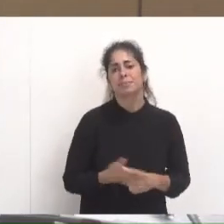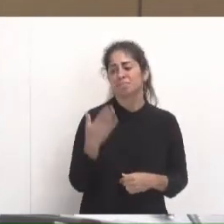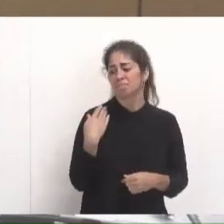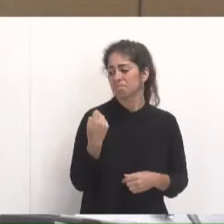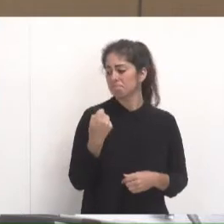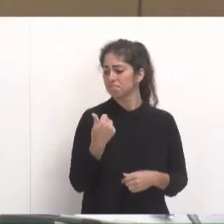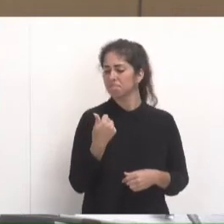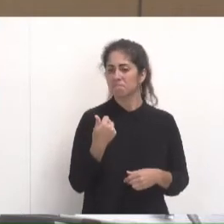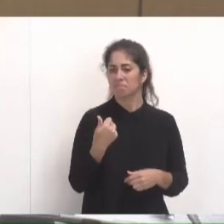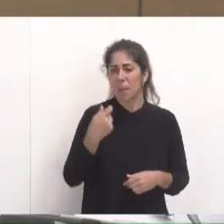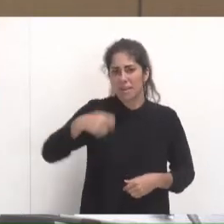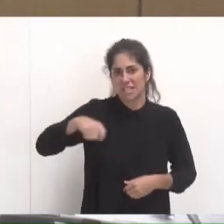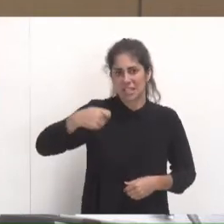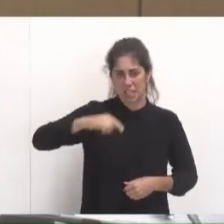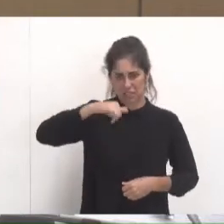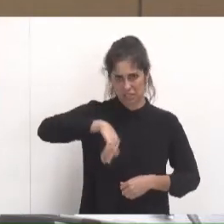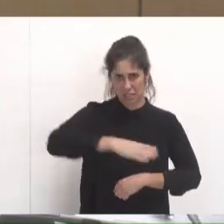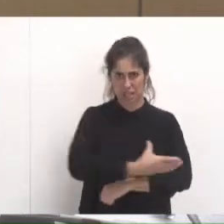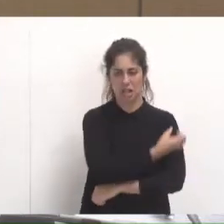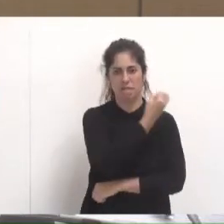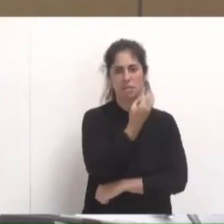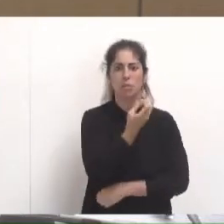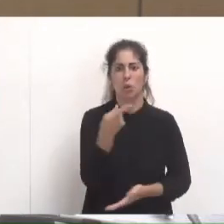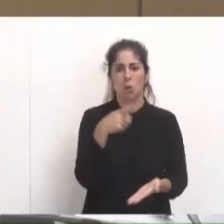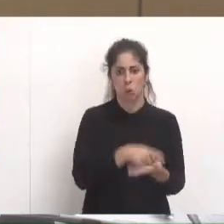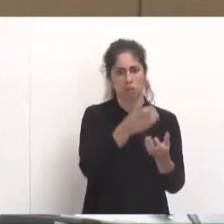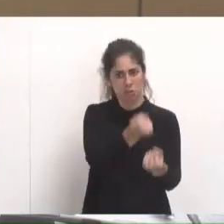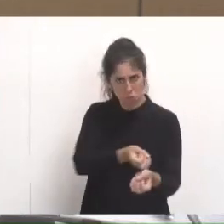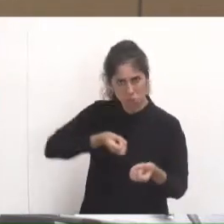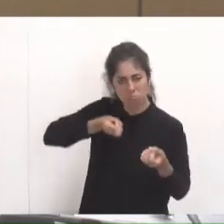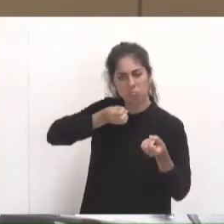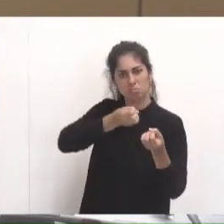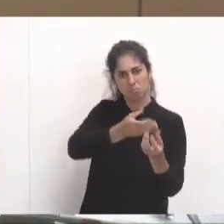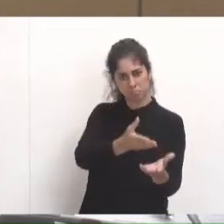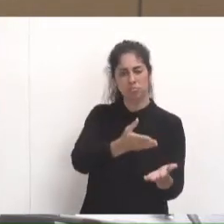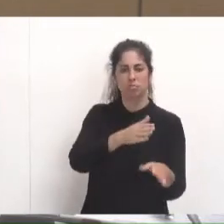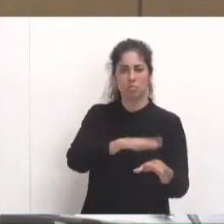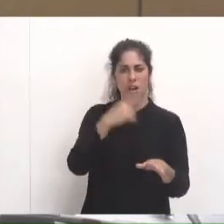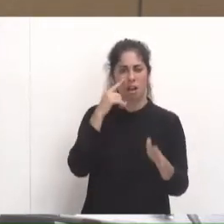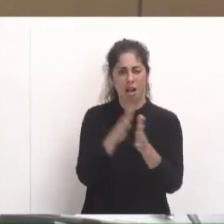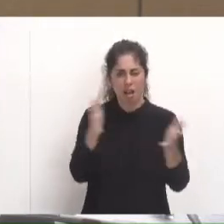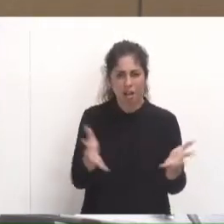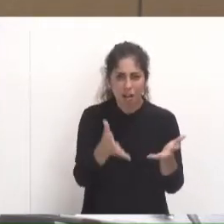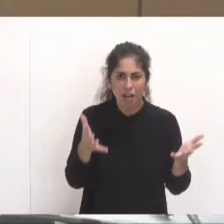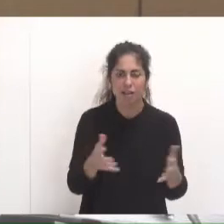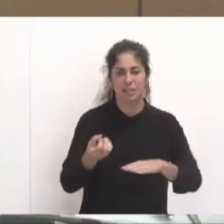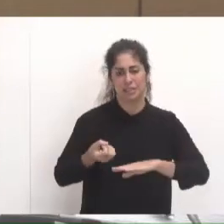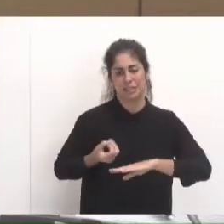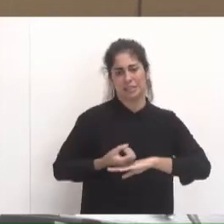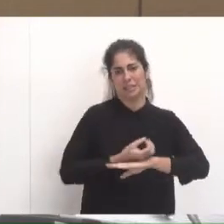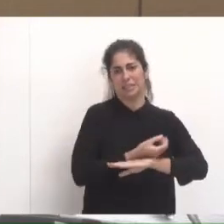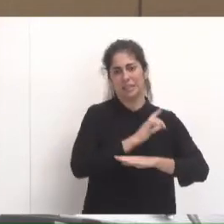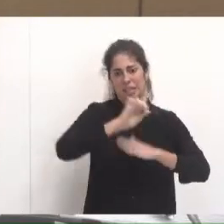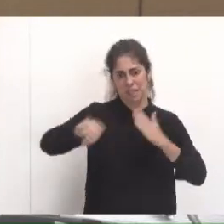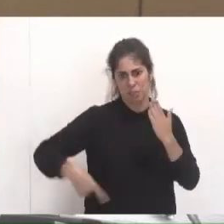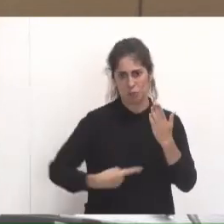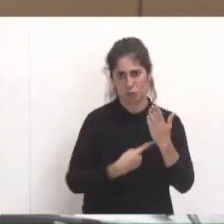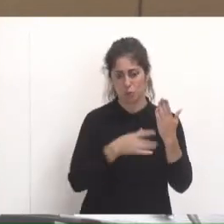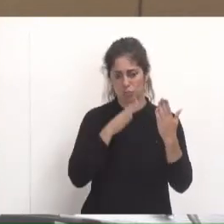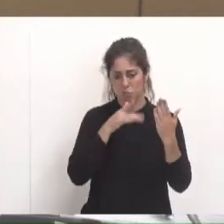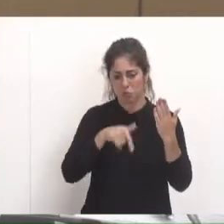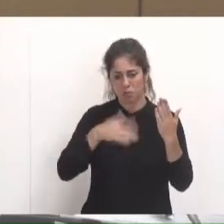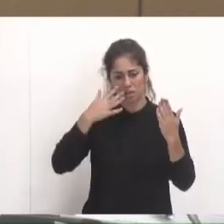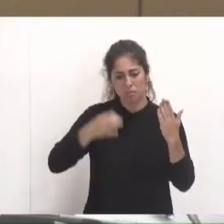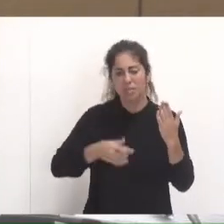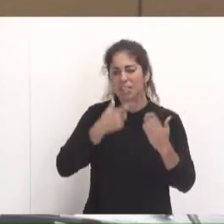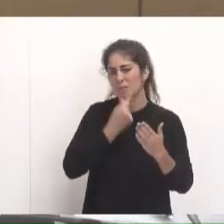este cabildo se ha vuelto a pronunciar por darle un impulso en concreto al tren del sur, que es el que menos complicado